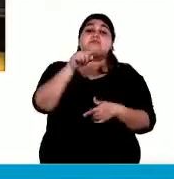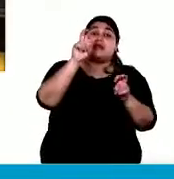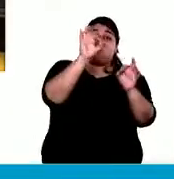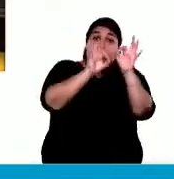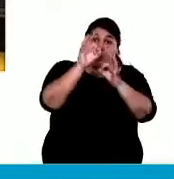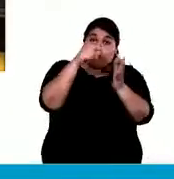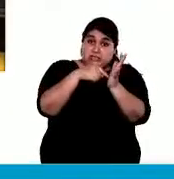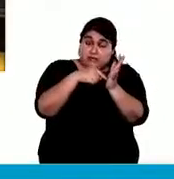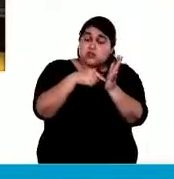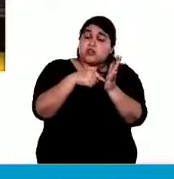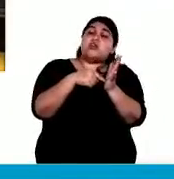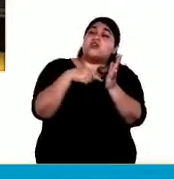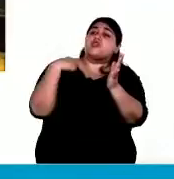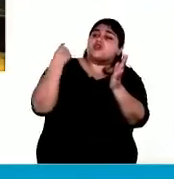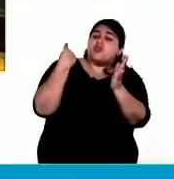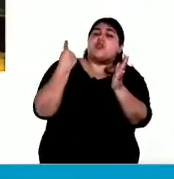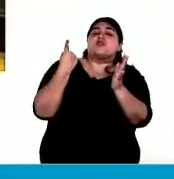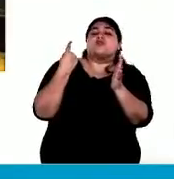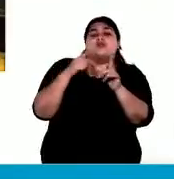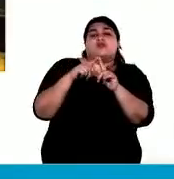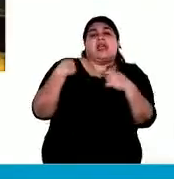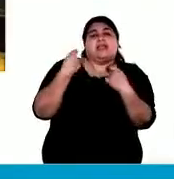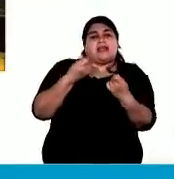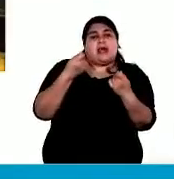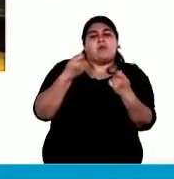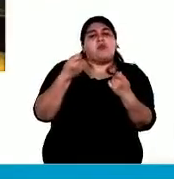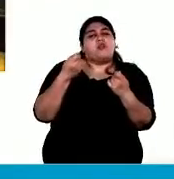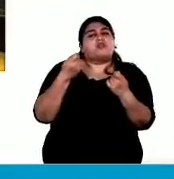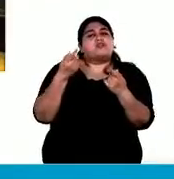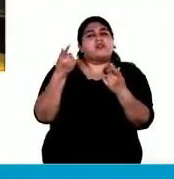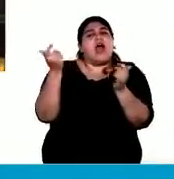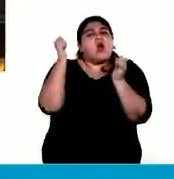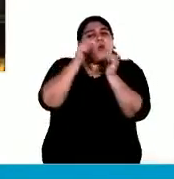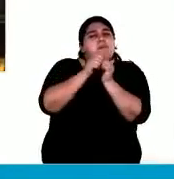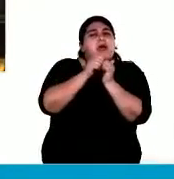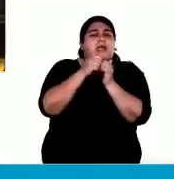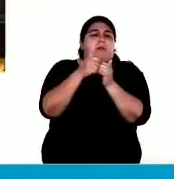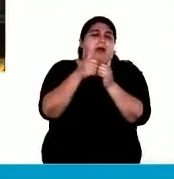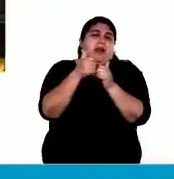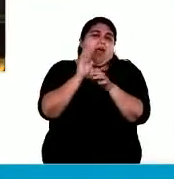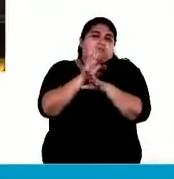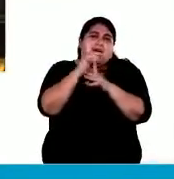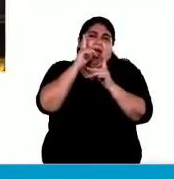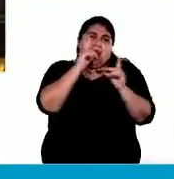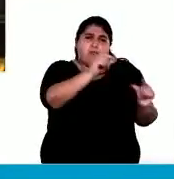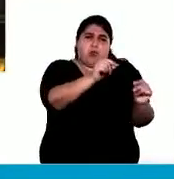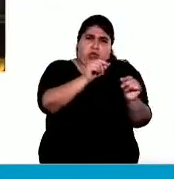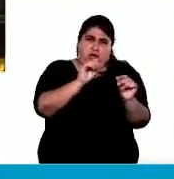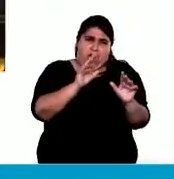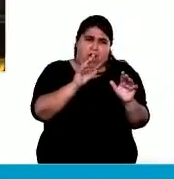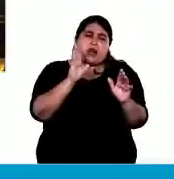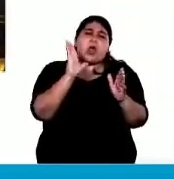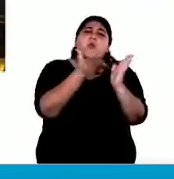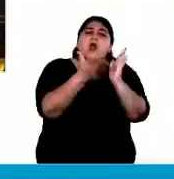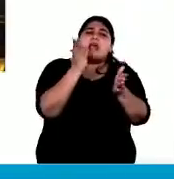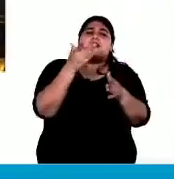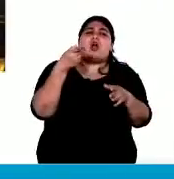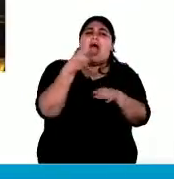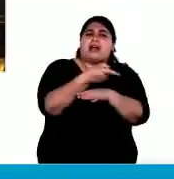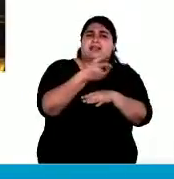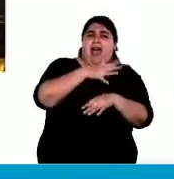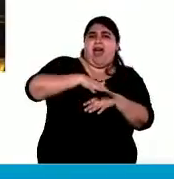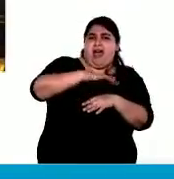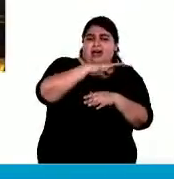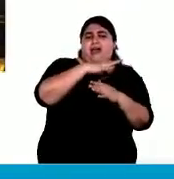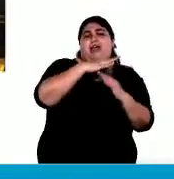nosotros intentábamos que nos acompañen para repudiar el violento ataque desalojo que